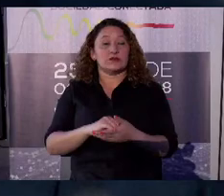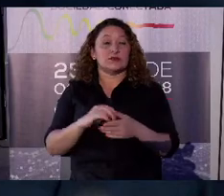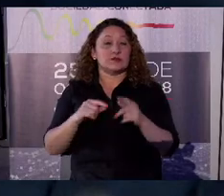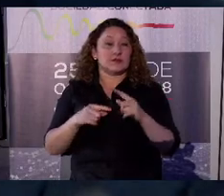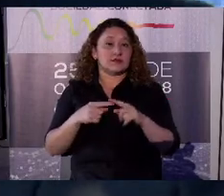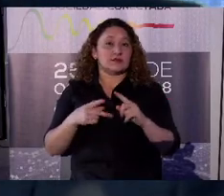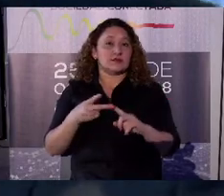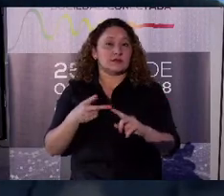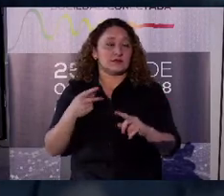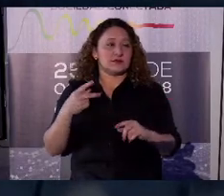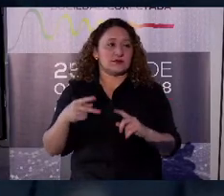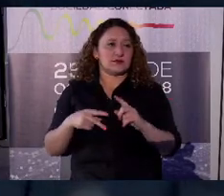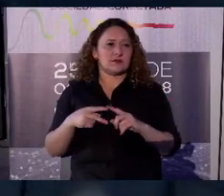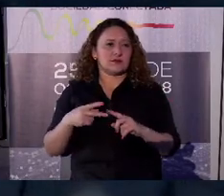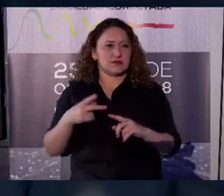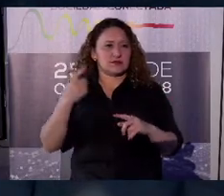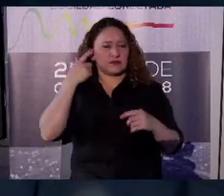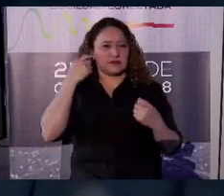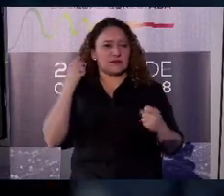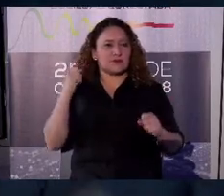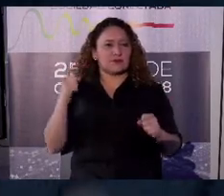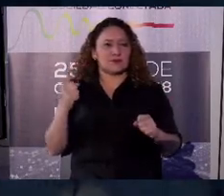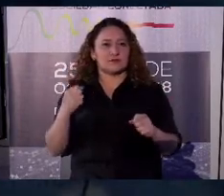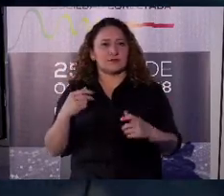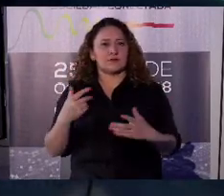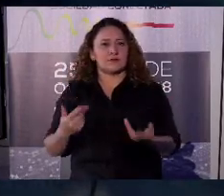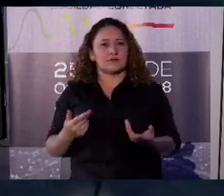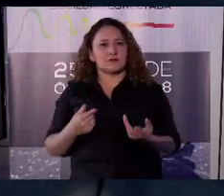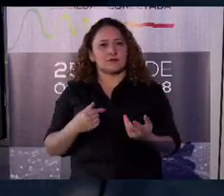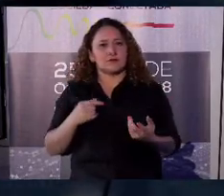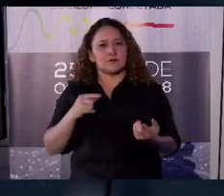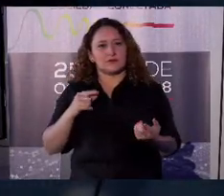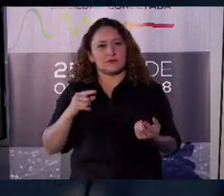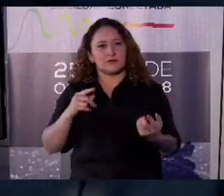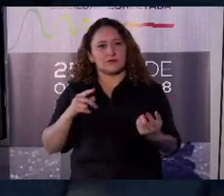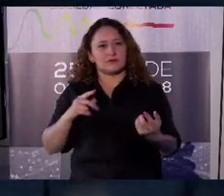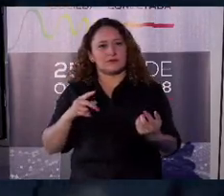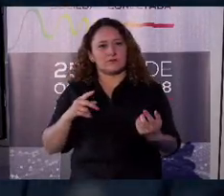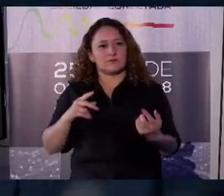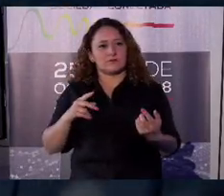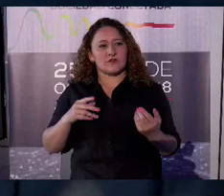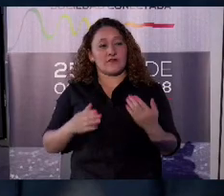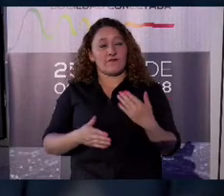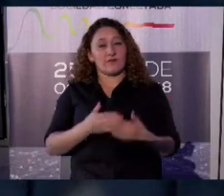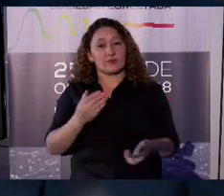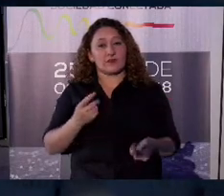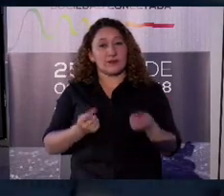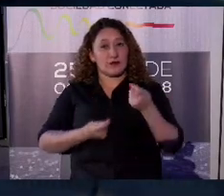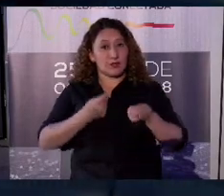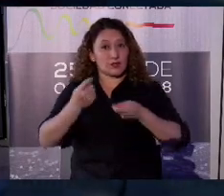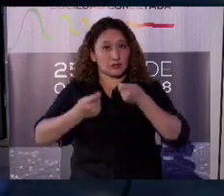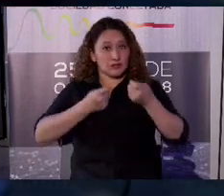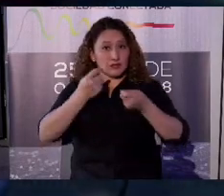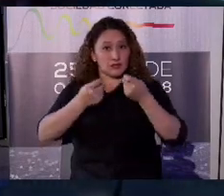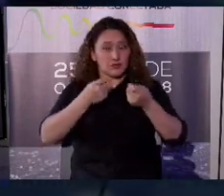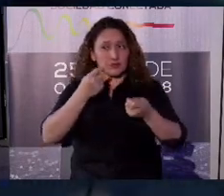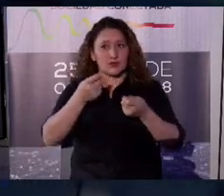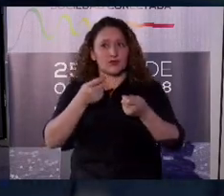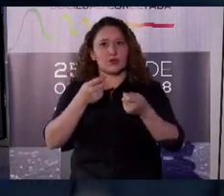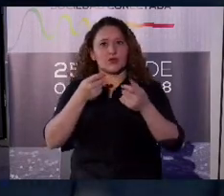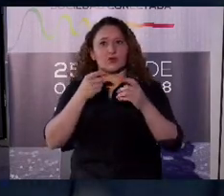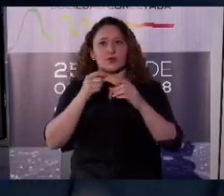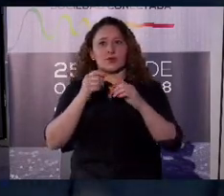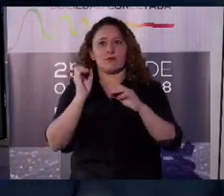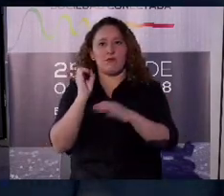son extremadamente preocupantes. El indicador de facilidad para hacer negocios que elabora el Banco